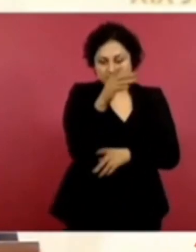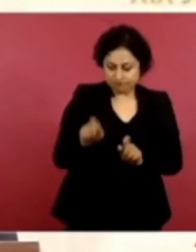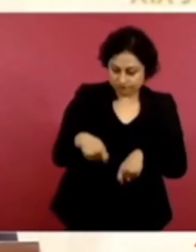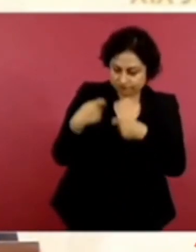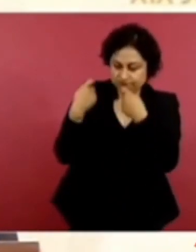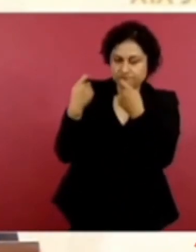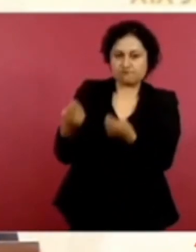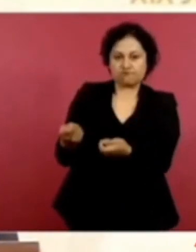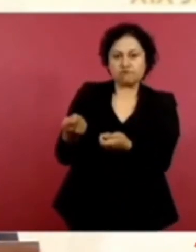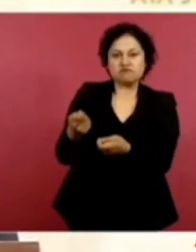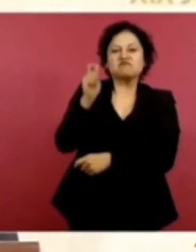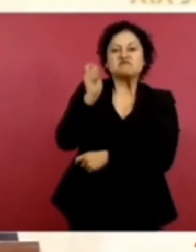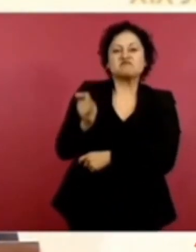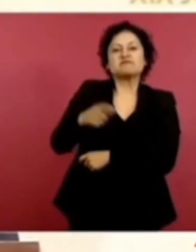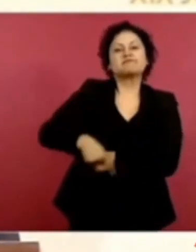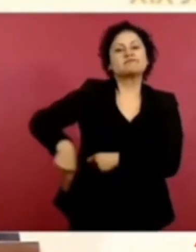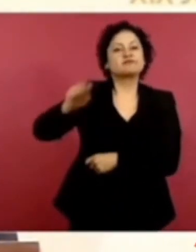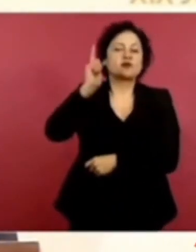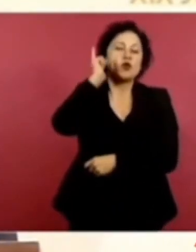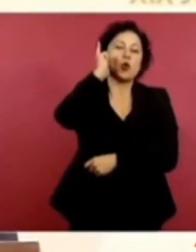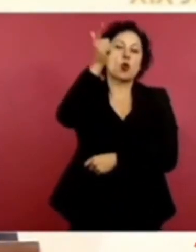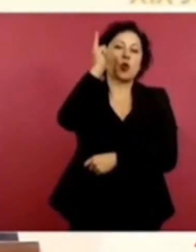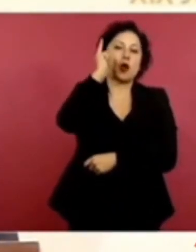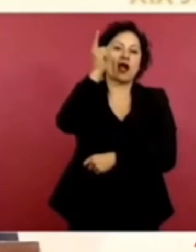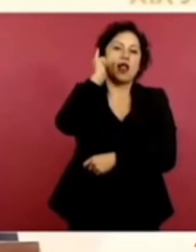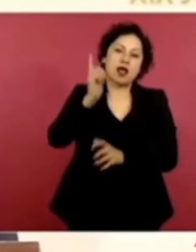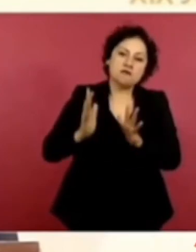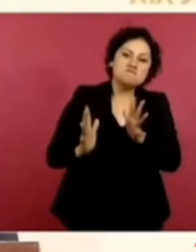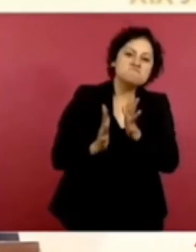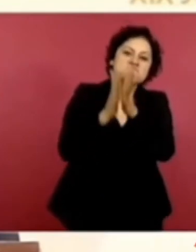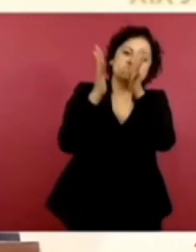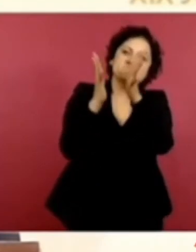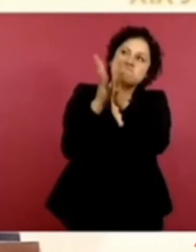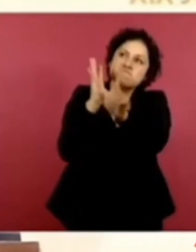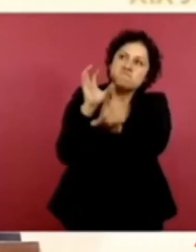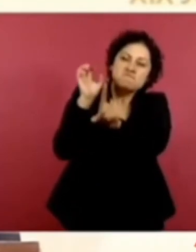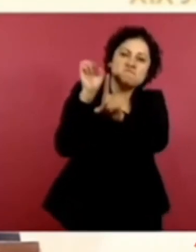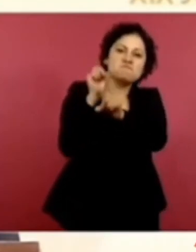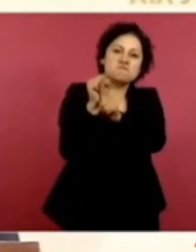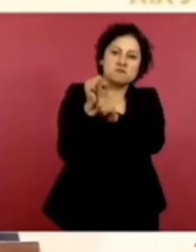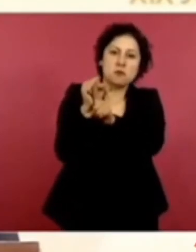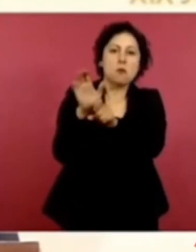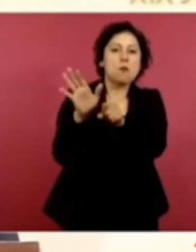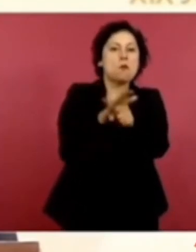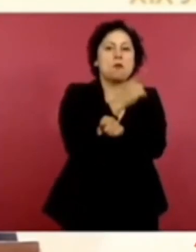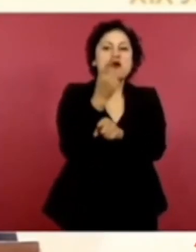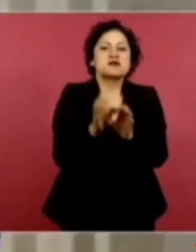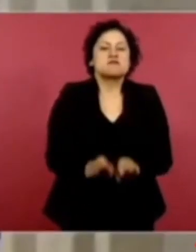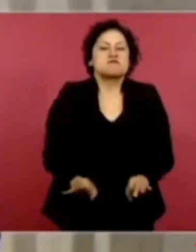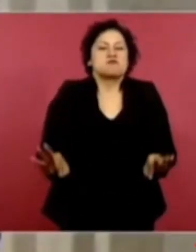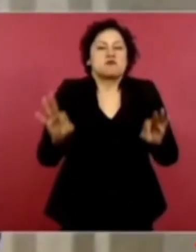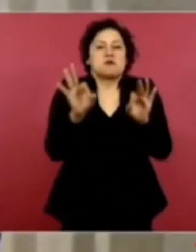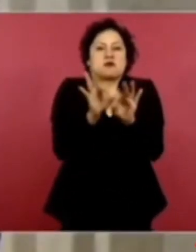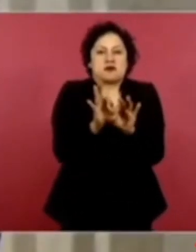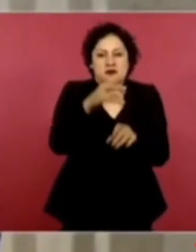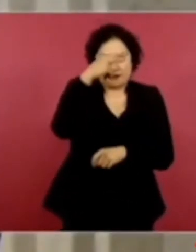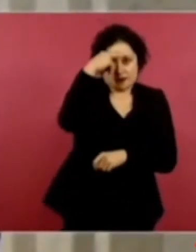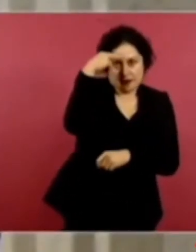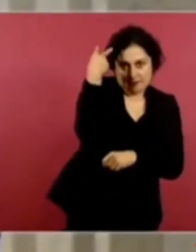de los éxitos en este alto honor de representar a México en los